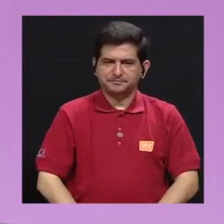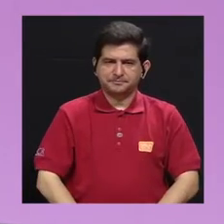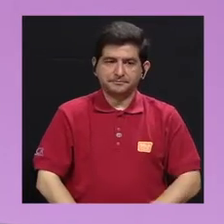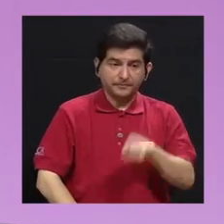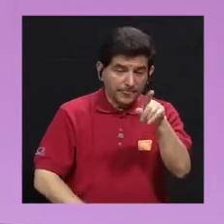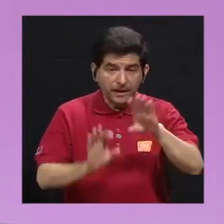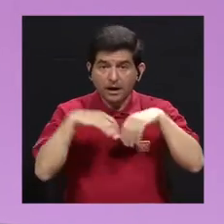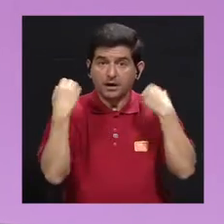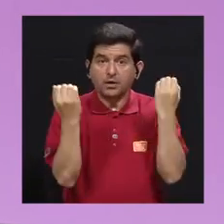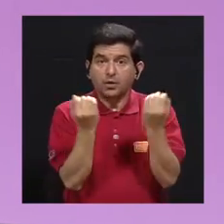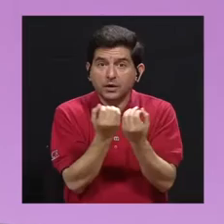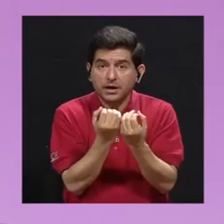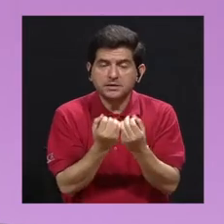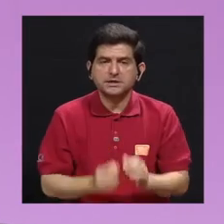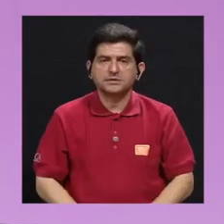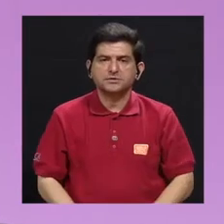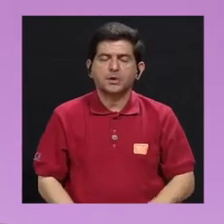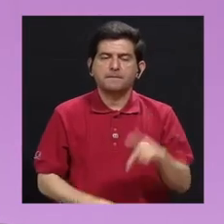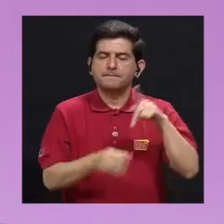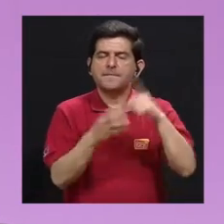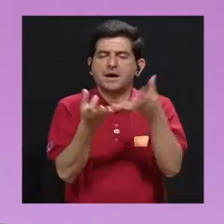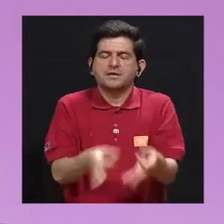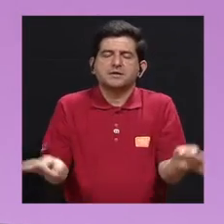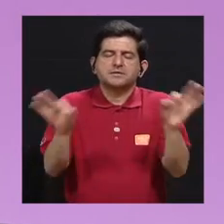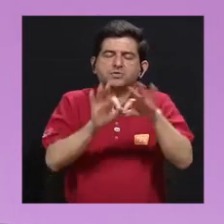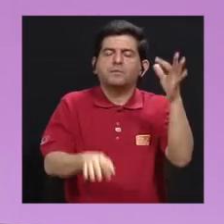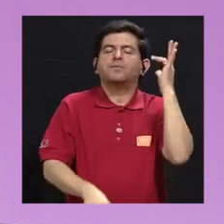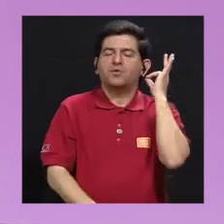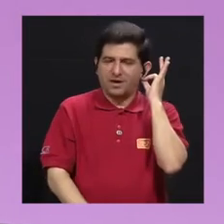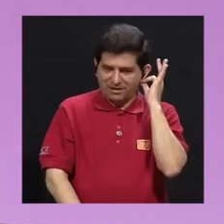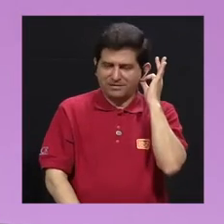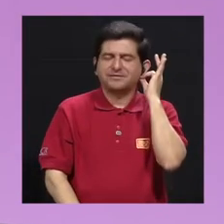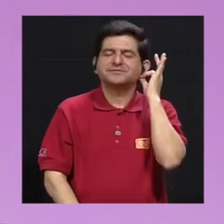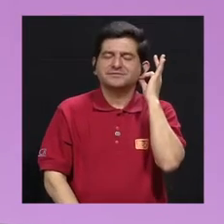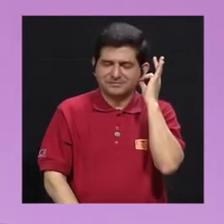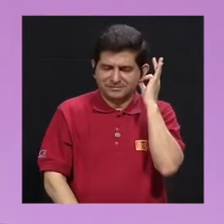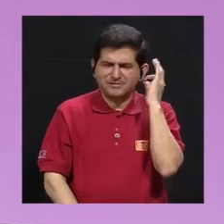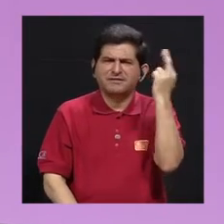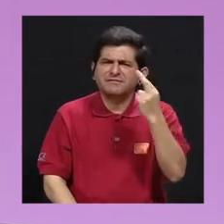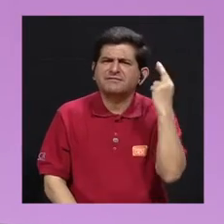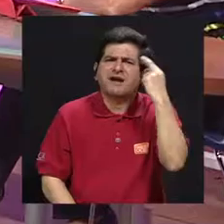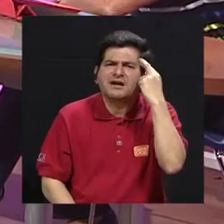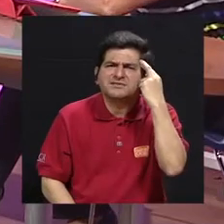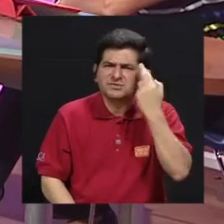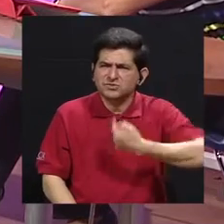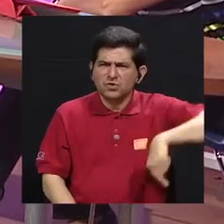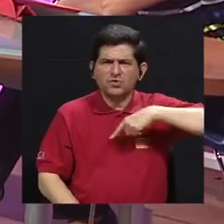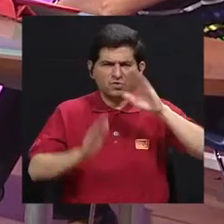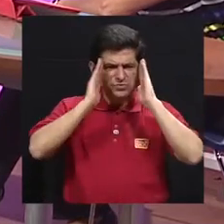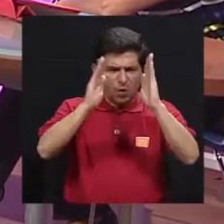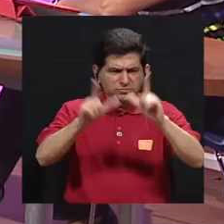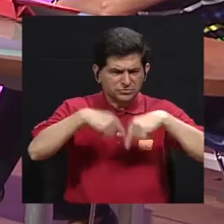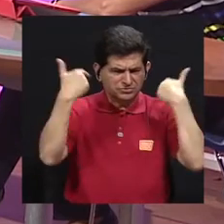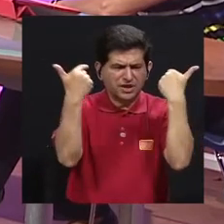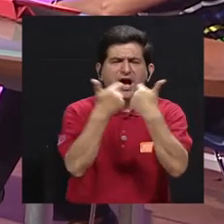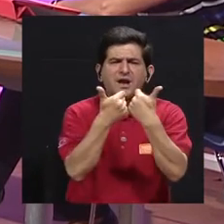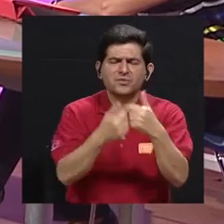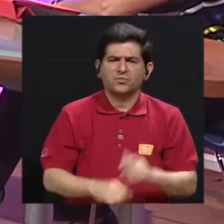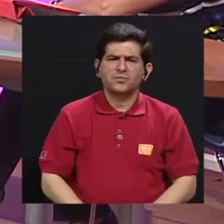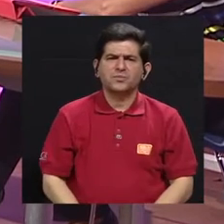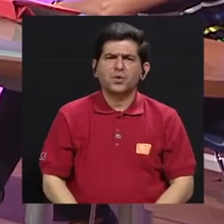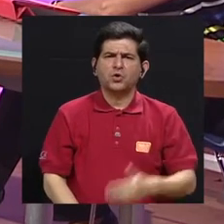en esa organización un protagonismo importante lo tienen las mujeres porque cuando atendemos los grupos